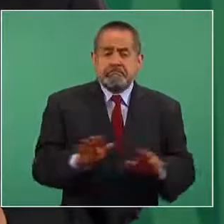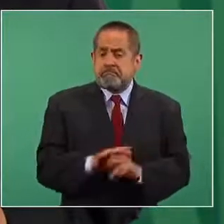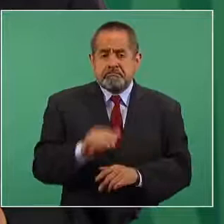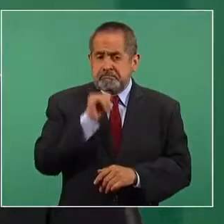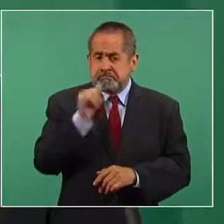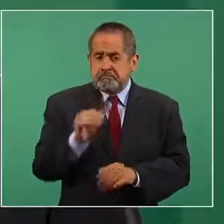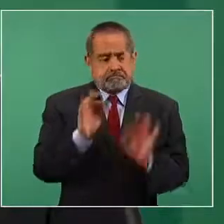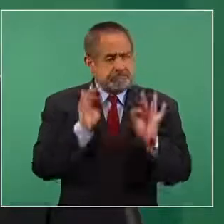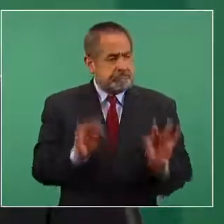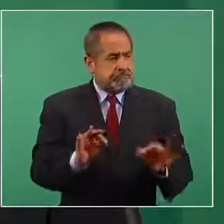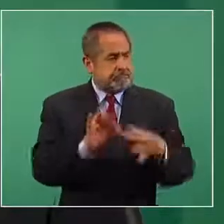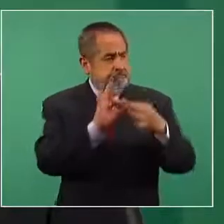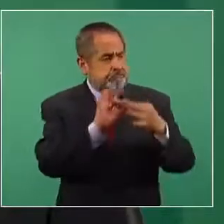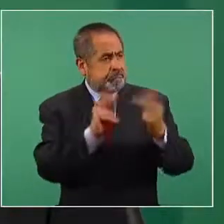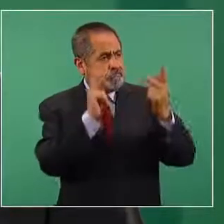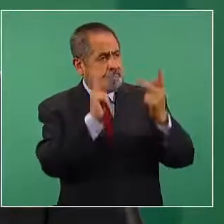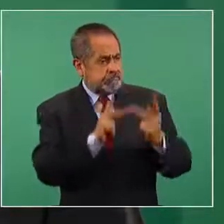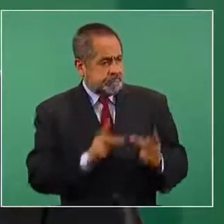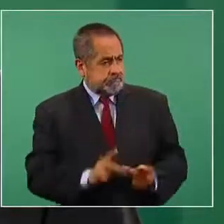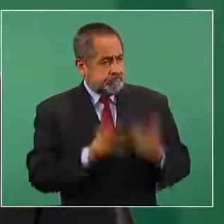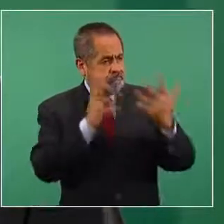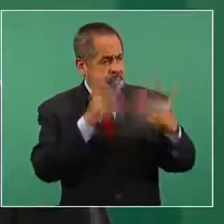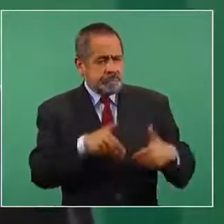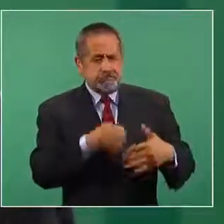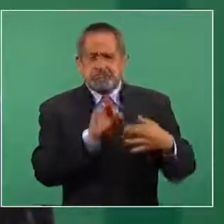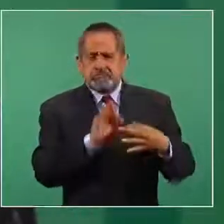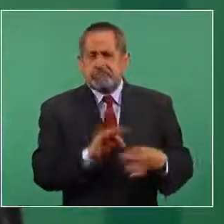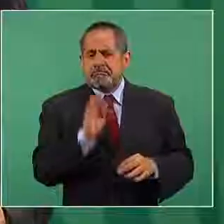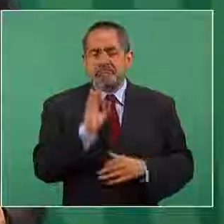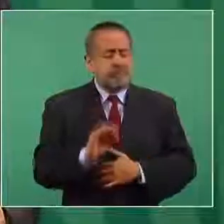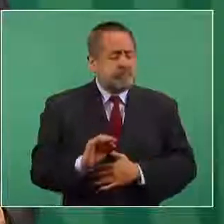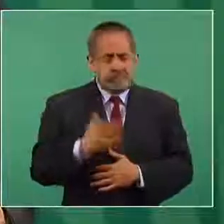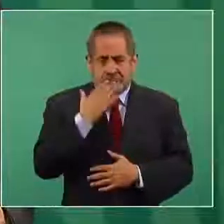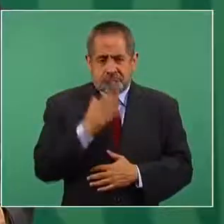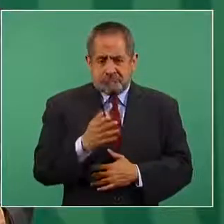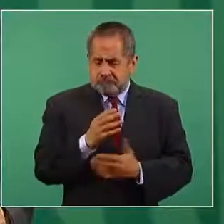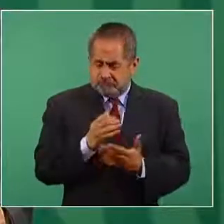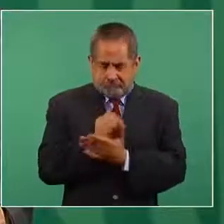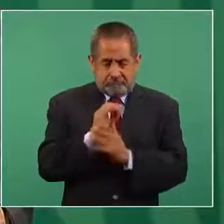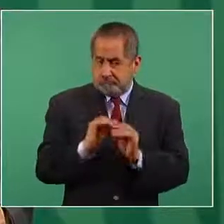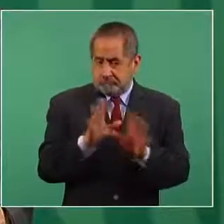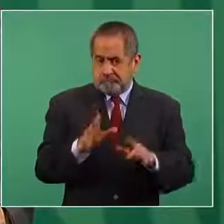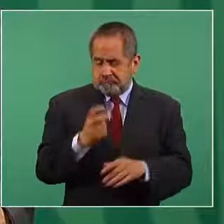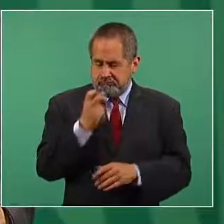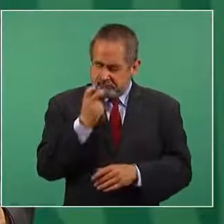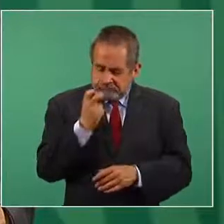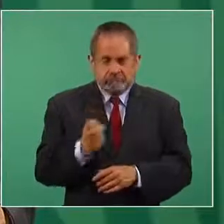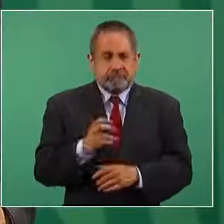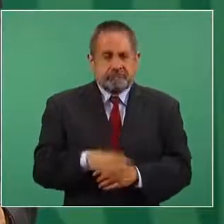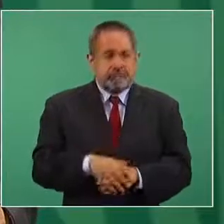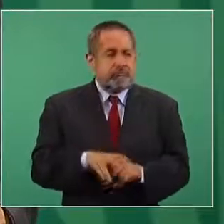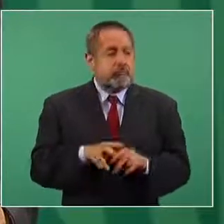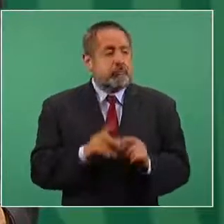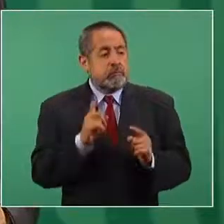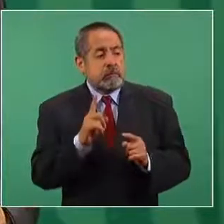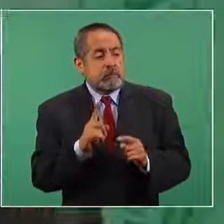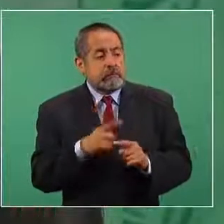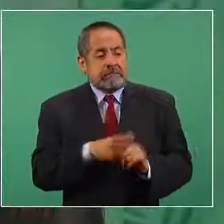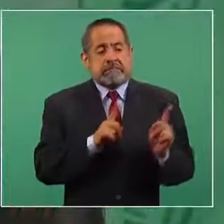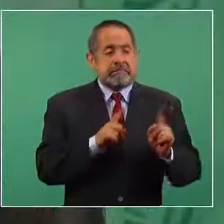así lo digo de manera categórica, ni una sola